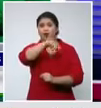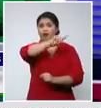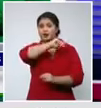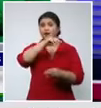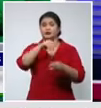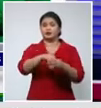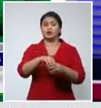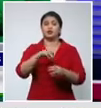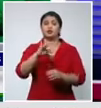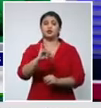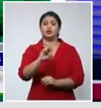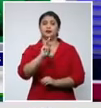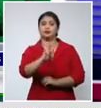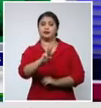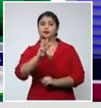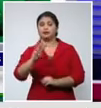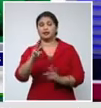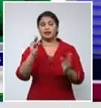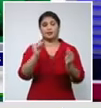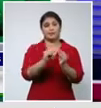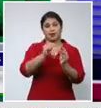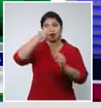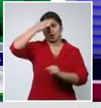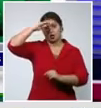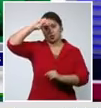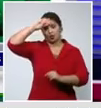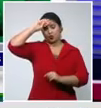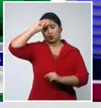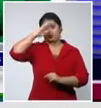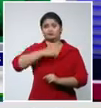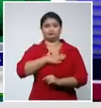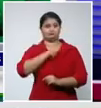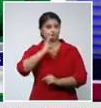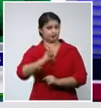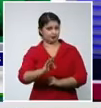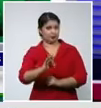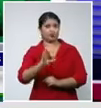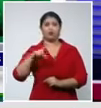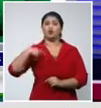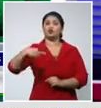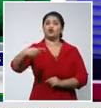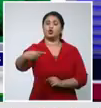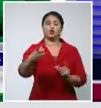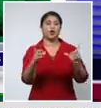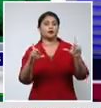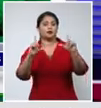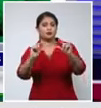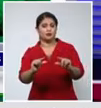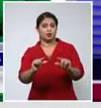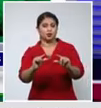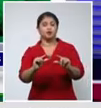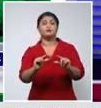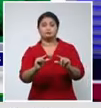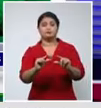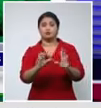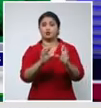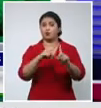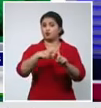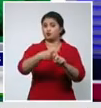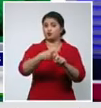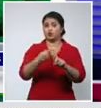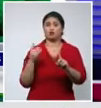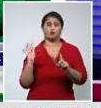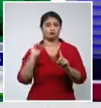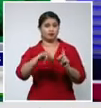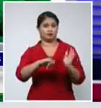733 autóctonos y cada vez menos casos importados. Expresión de los protocolos que se tienen